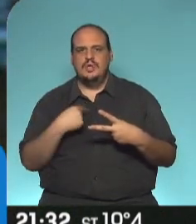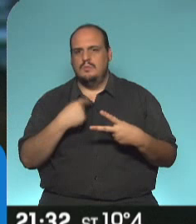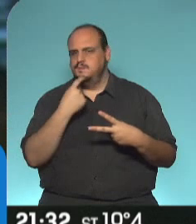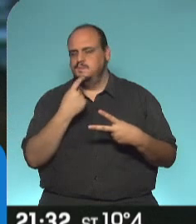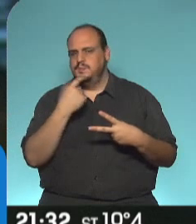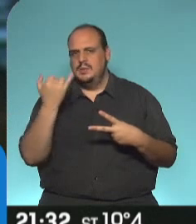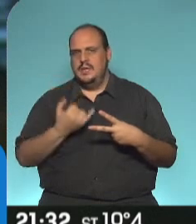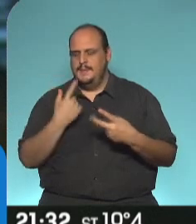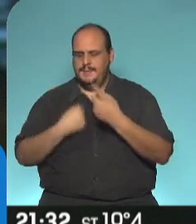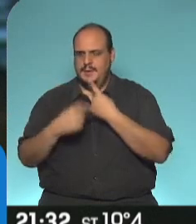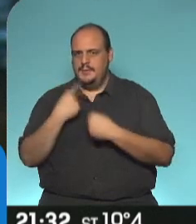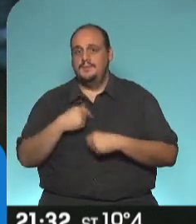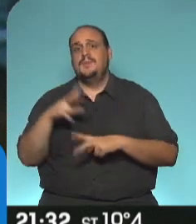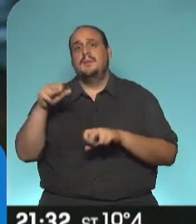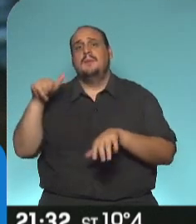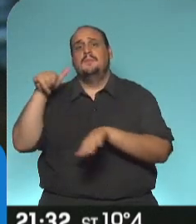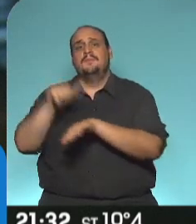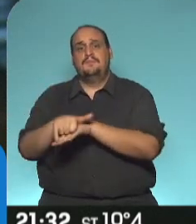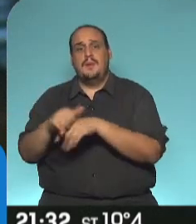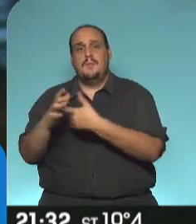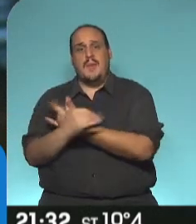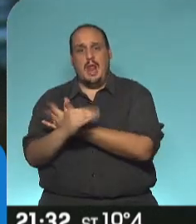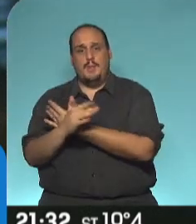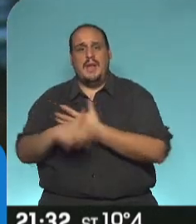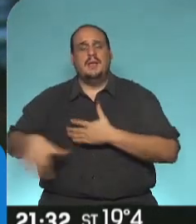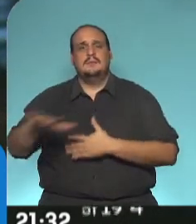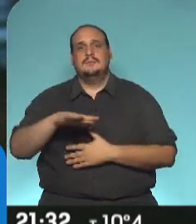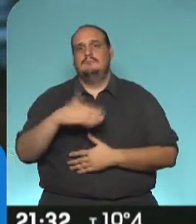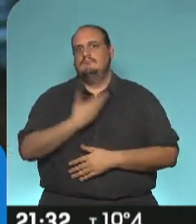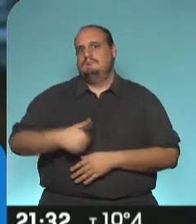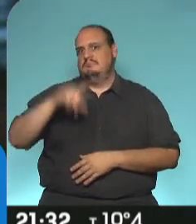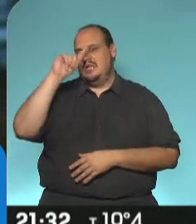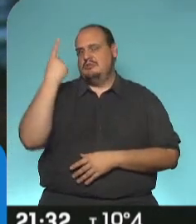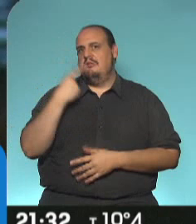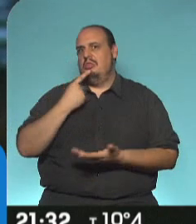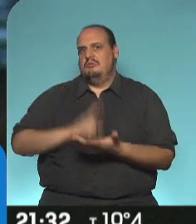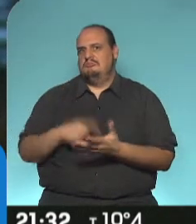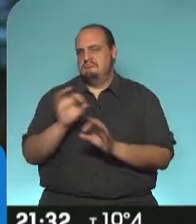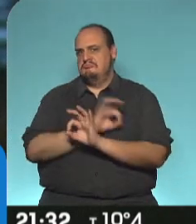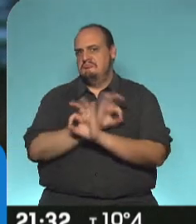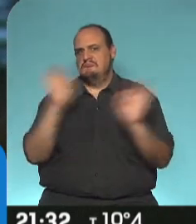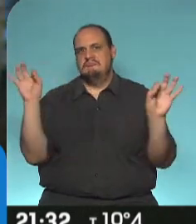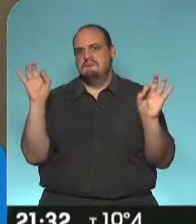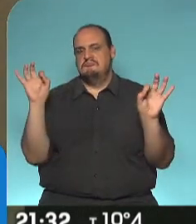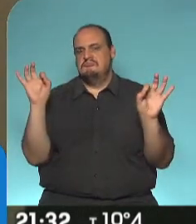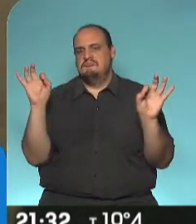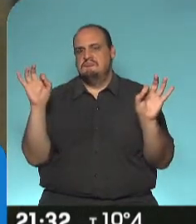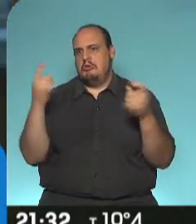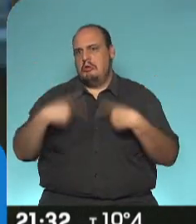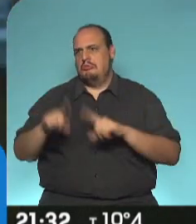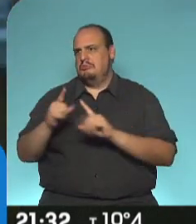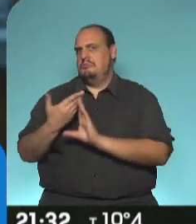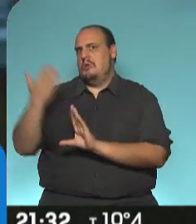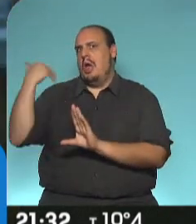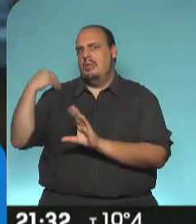permanentemente lo que tiene que ver con el oporto de palomar es importante aclarar que el estado nacional en ese sentido no ha tomado ninguna determinación que las cosas siguen tal cual estaban